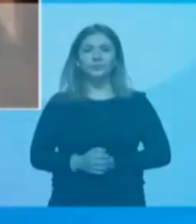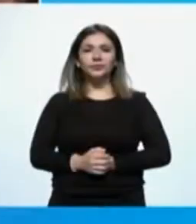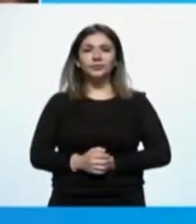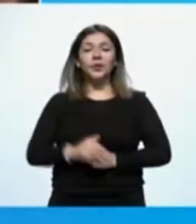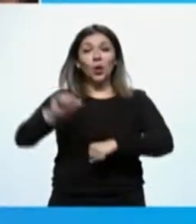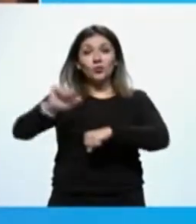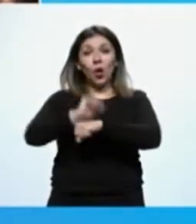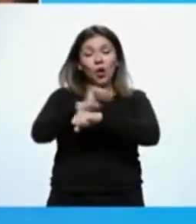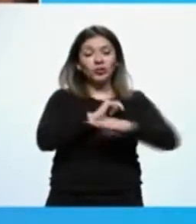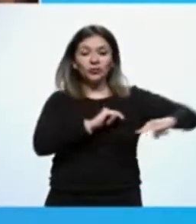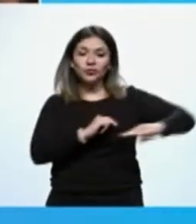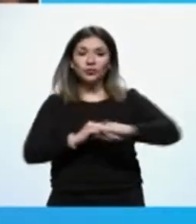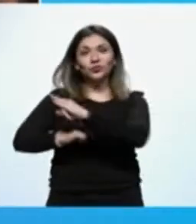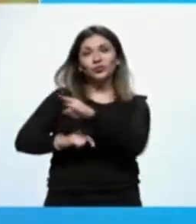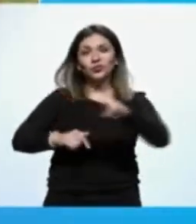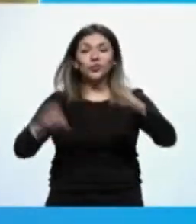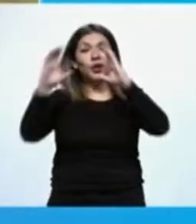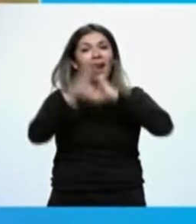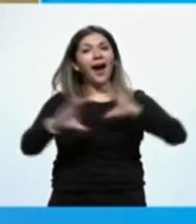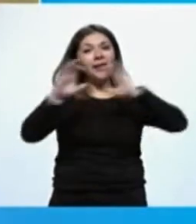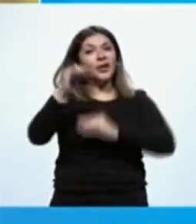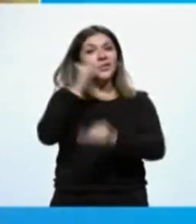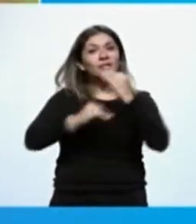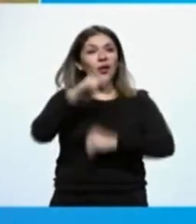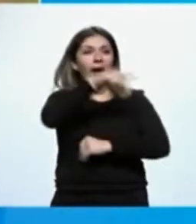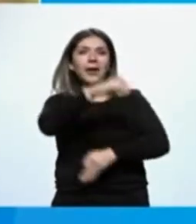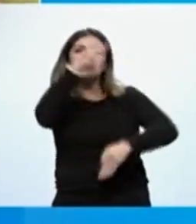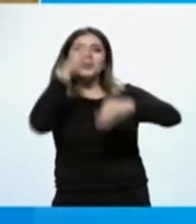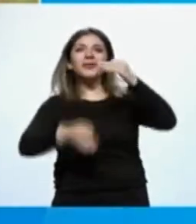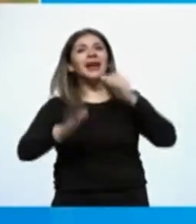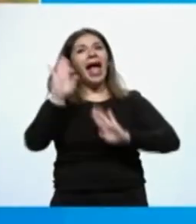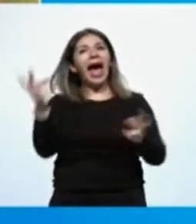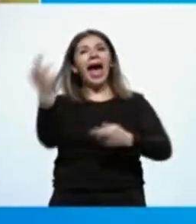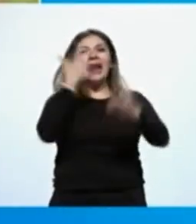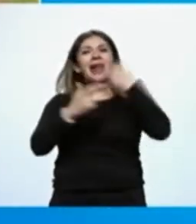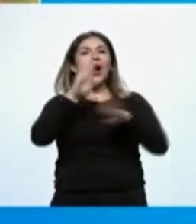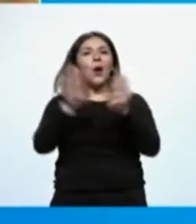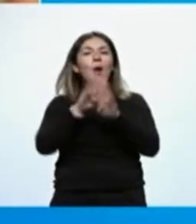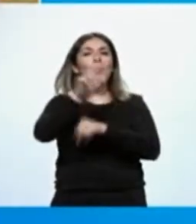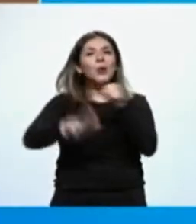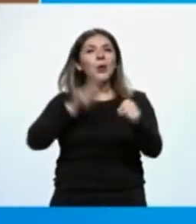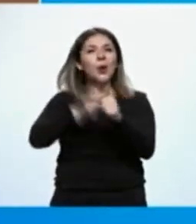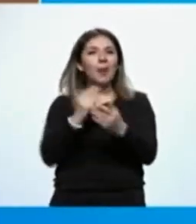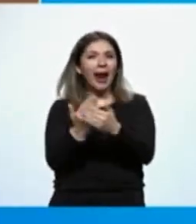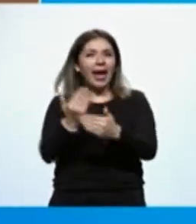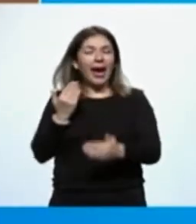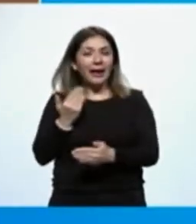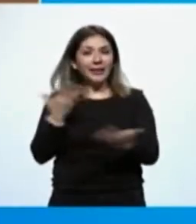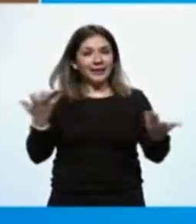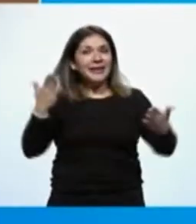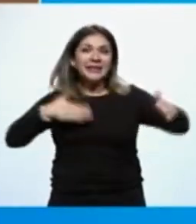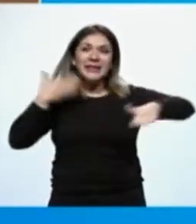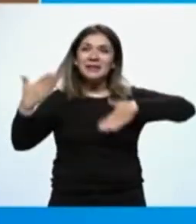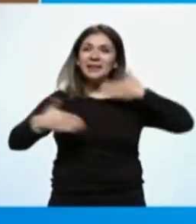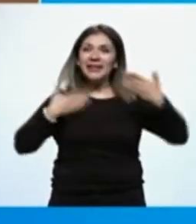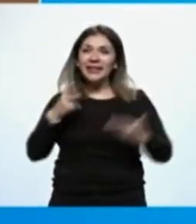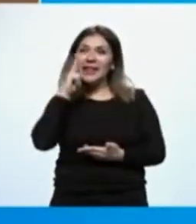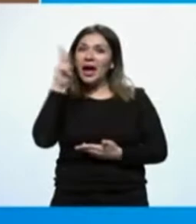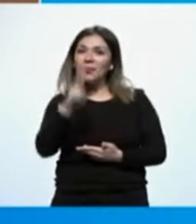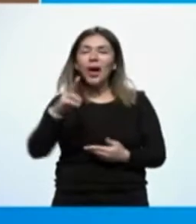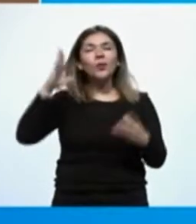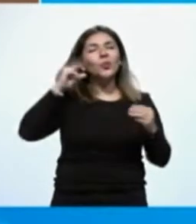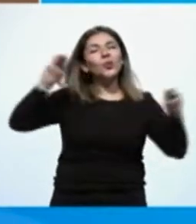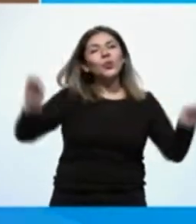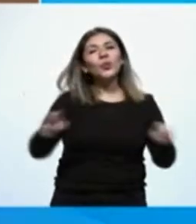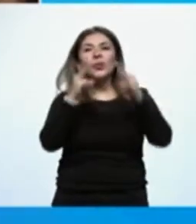Todos cantando por la carretera federal. Stav por fin ha regresado a su estado normal. Qué divertido es oír